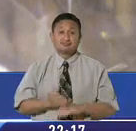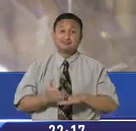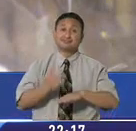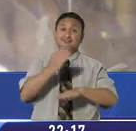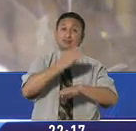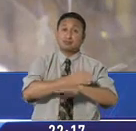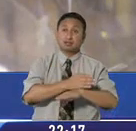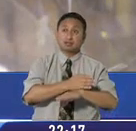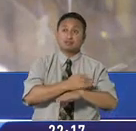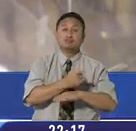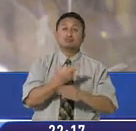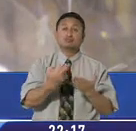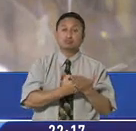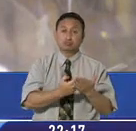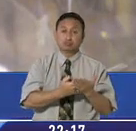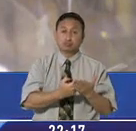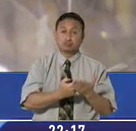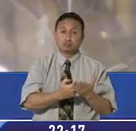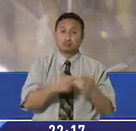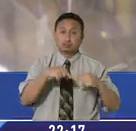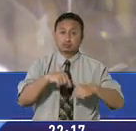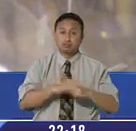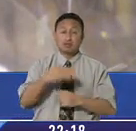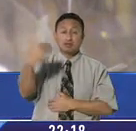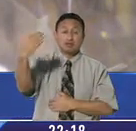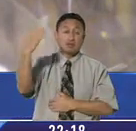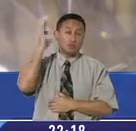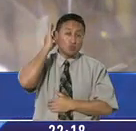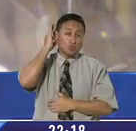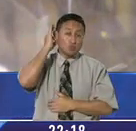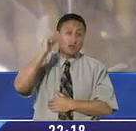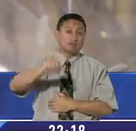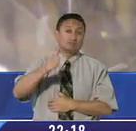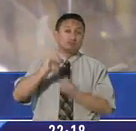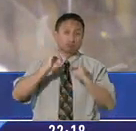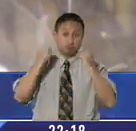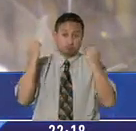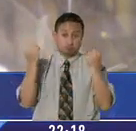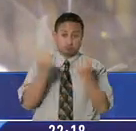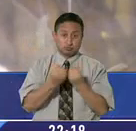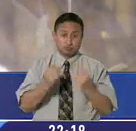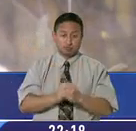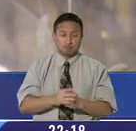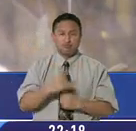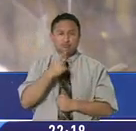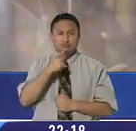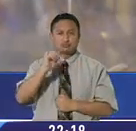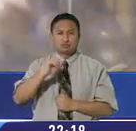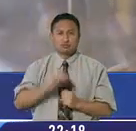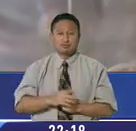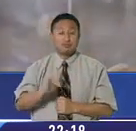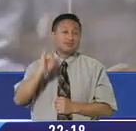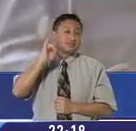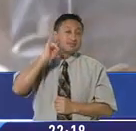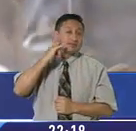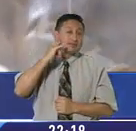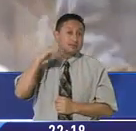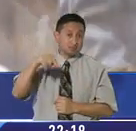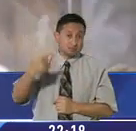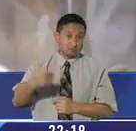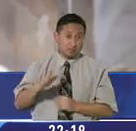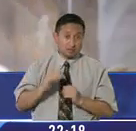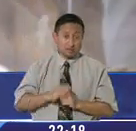meses, en una reunión que mantuvimos con el Cabildo de Mujeres y otras organizaciones, nos comentaron que las niñas ya